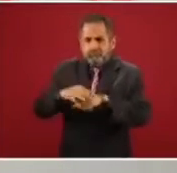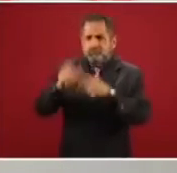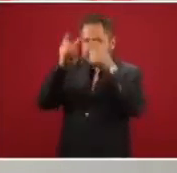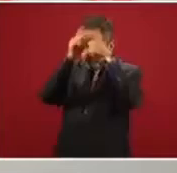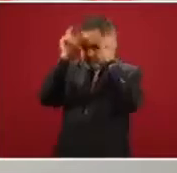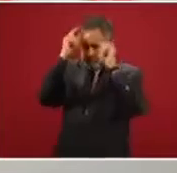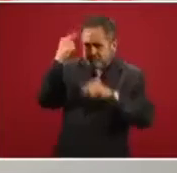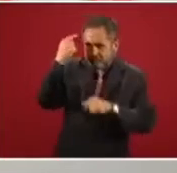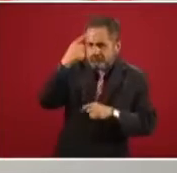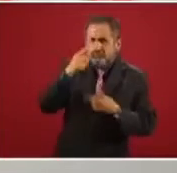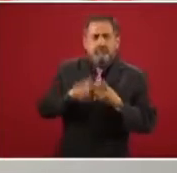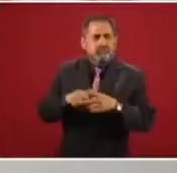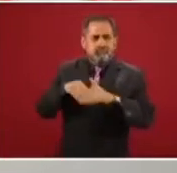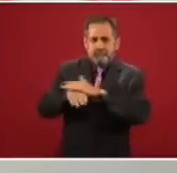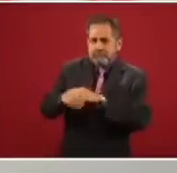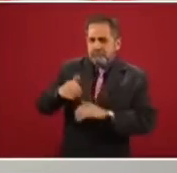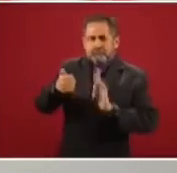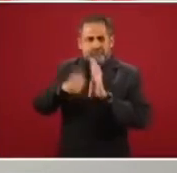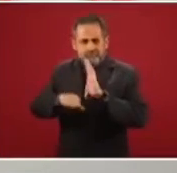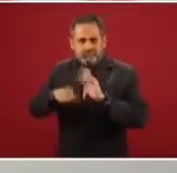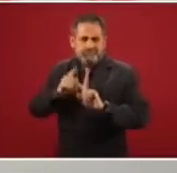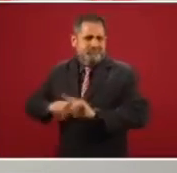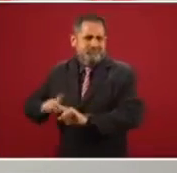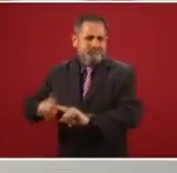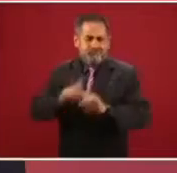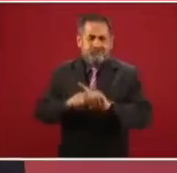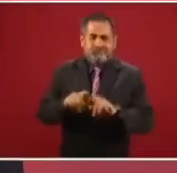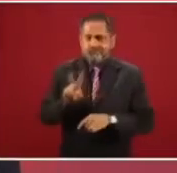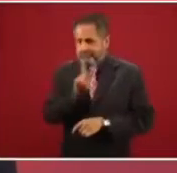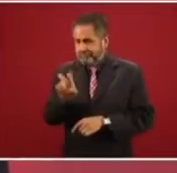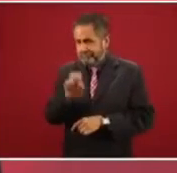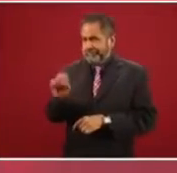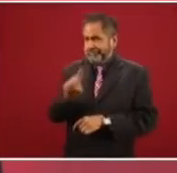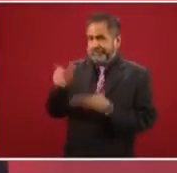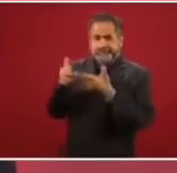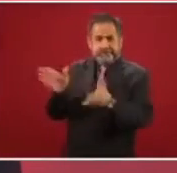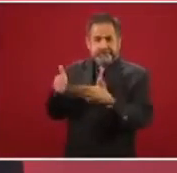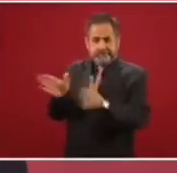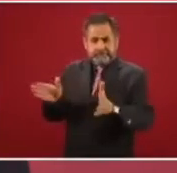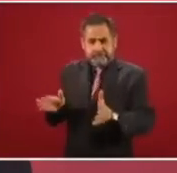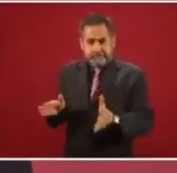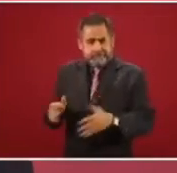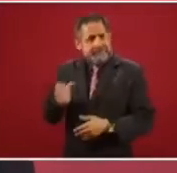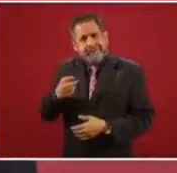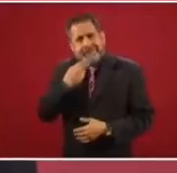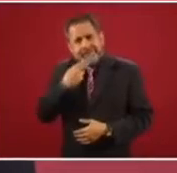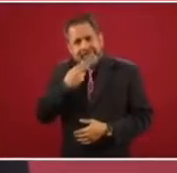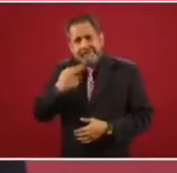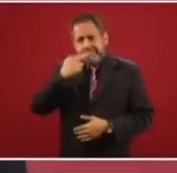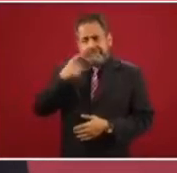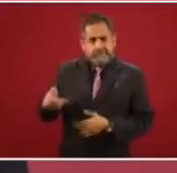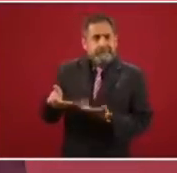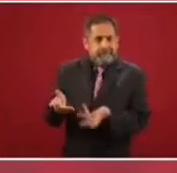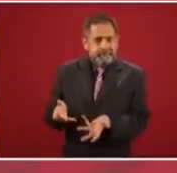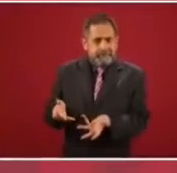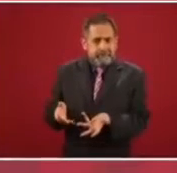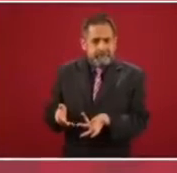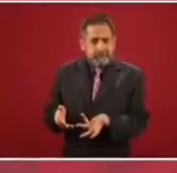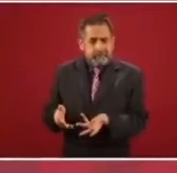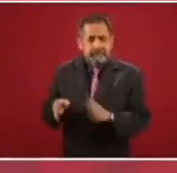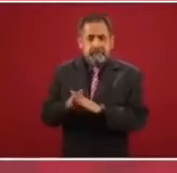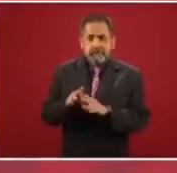en la cirugía ampliando los los fines de semana puede funcionar mejor pensar que vamos a tener dos